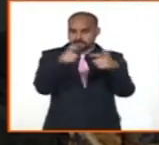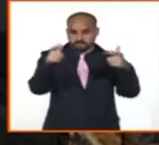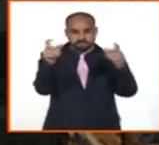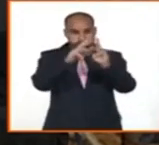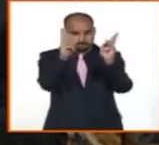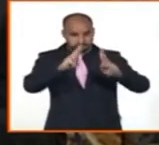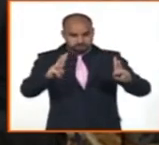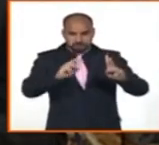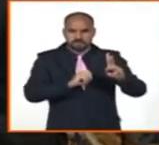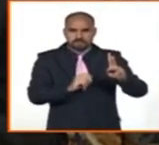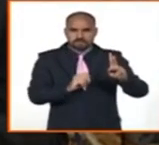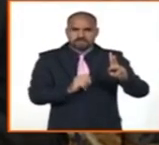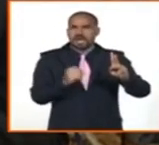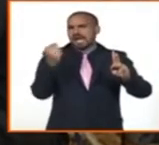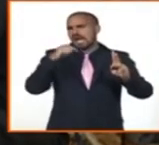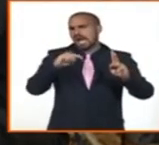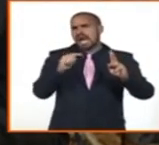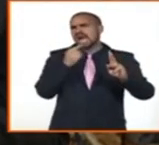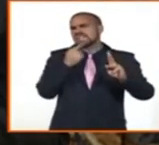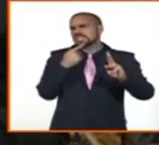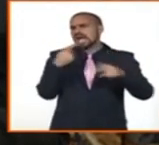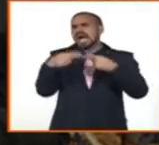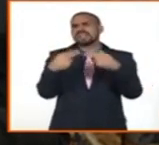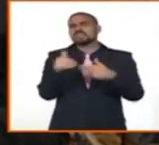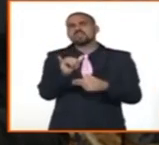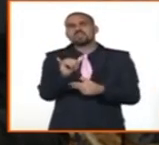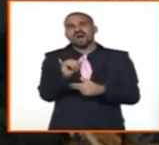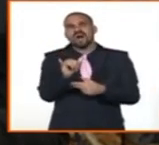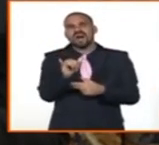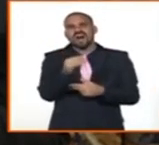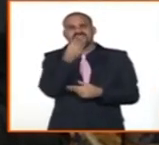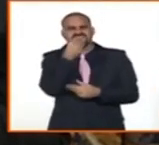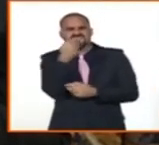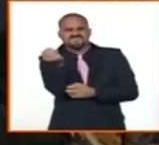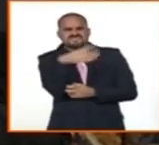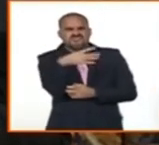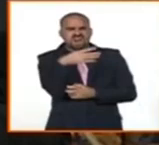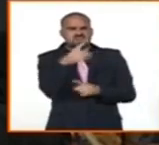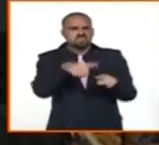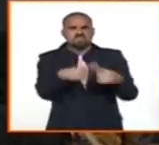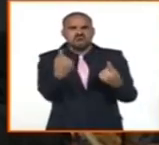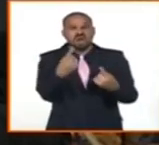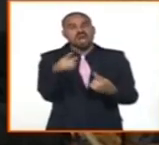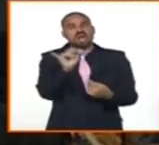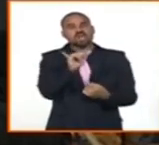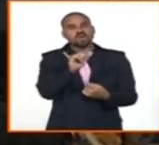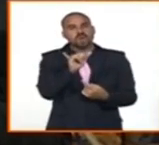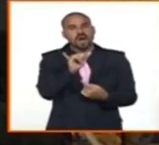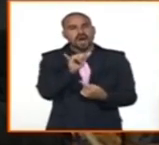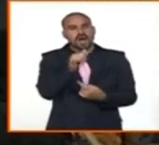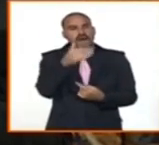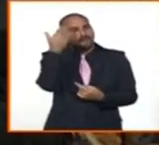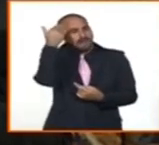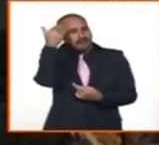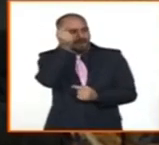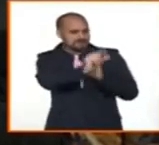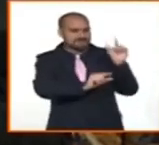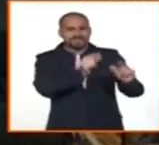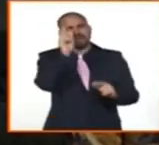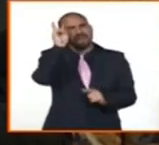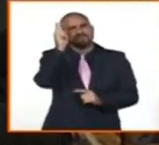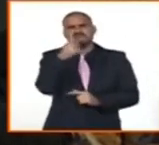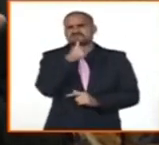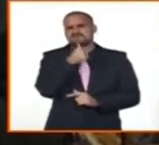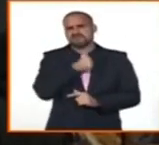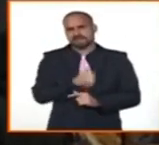están jugando? Con las emociones de la gente, con lo emotivo. Y están, digamos,